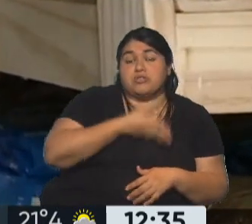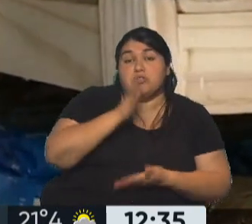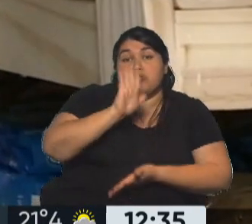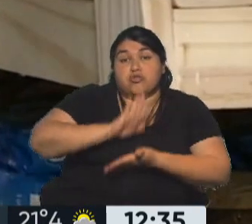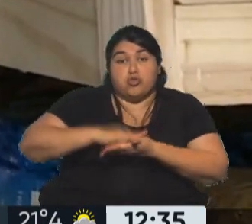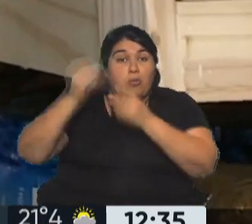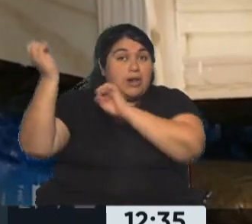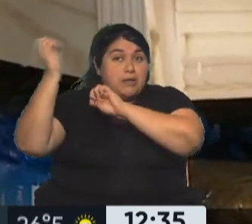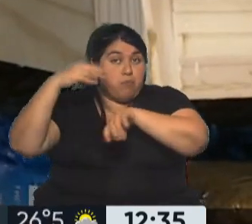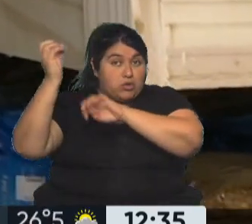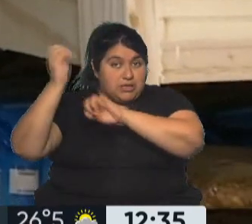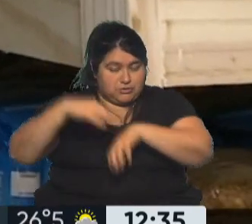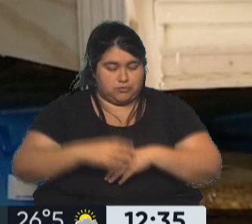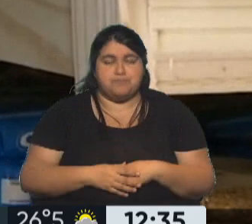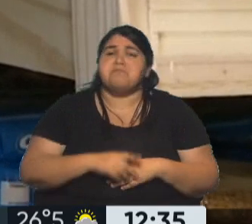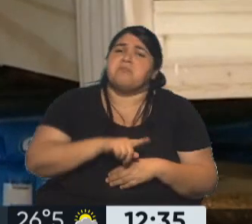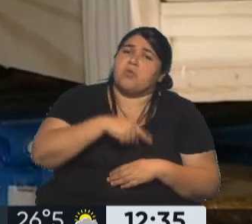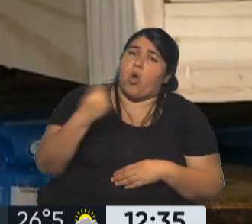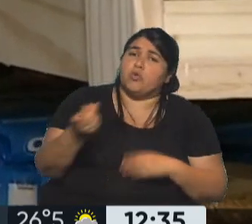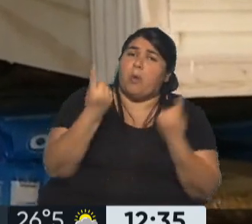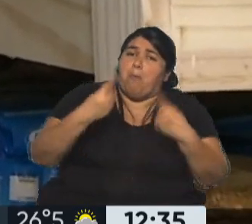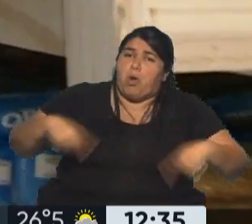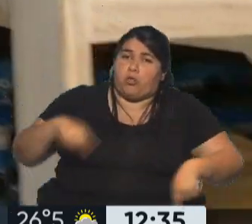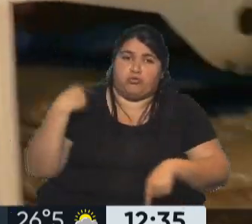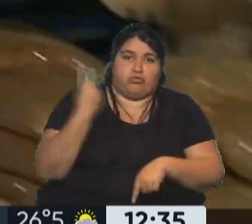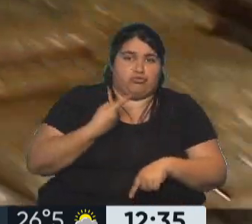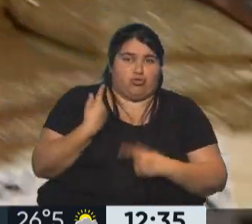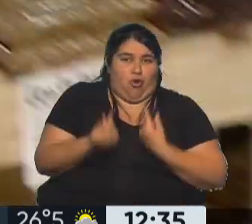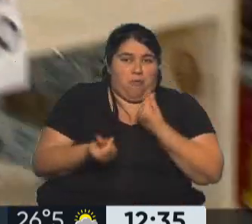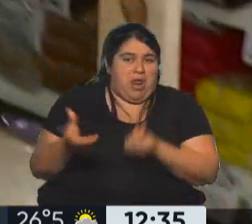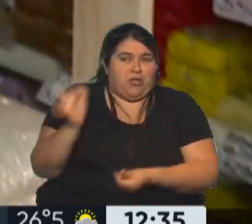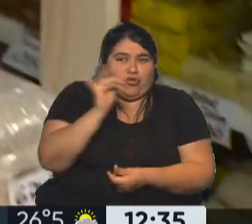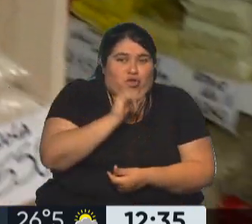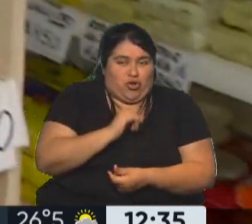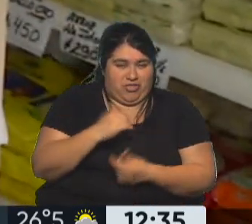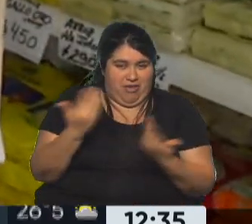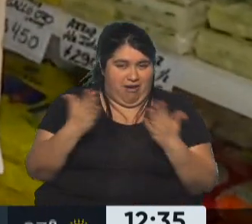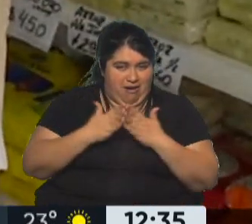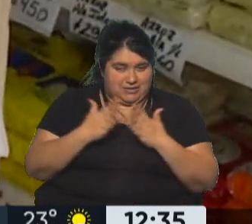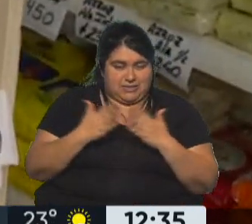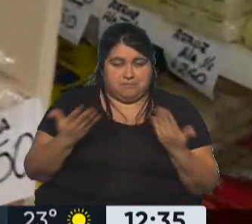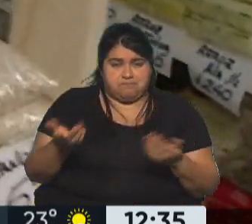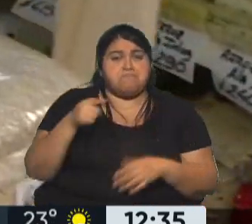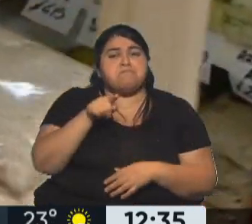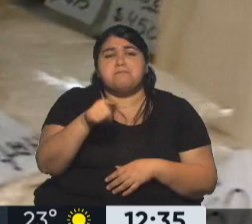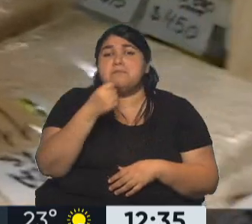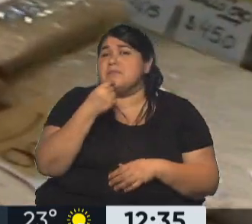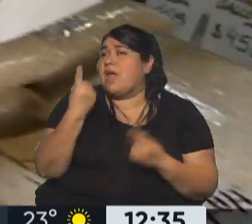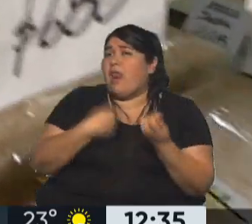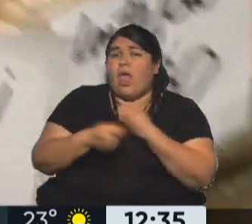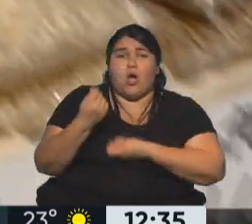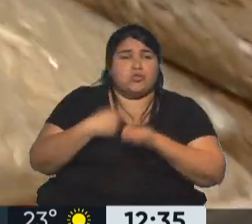pero están los productos de consumo masivo qué es lo que nos afecta en el bolsillo a diario y es por eso que estamos en un típico almacén